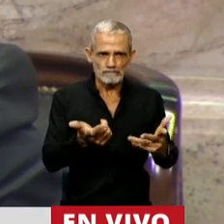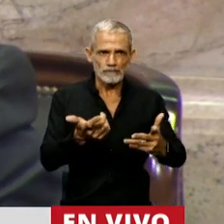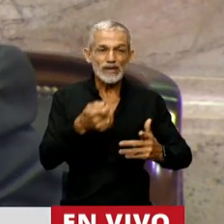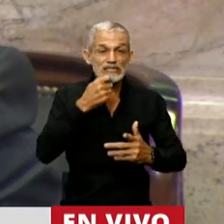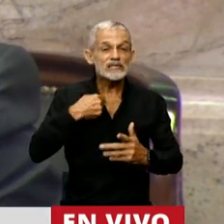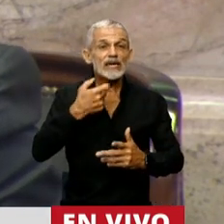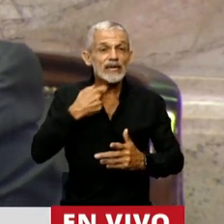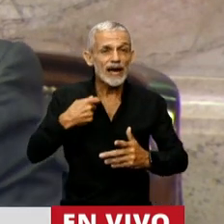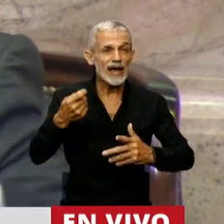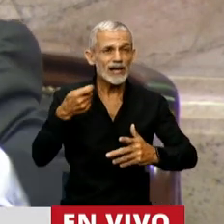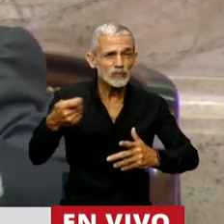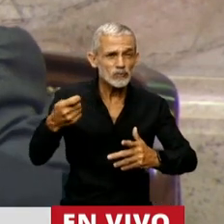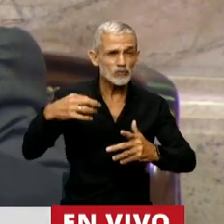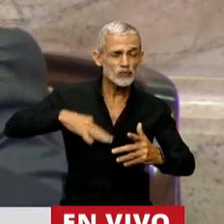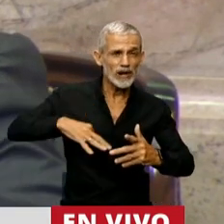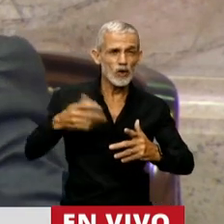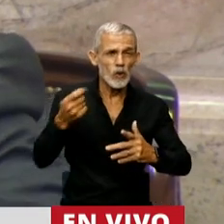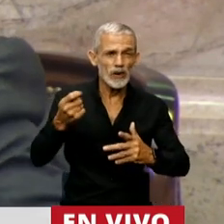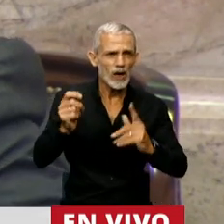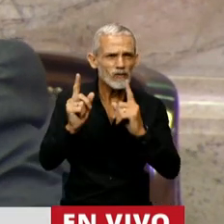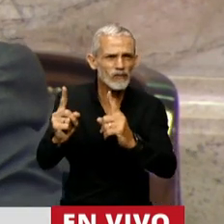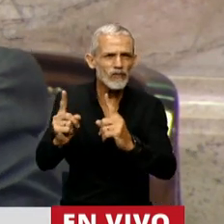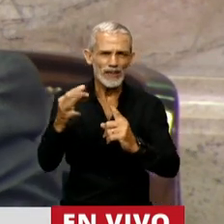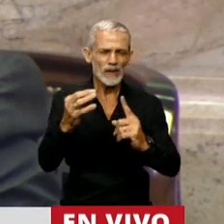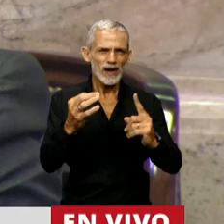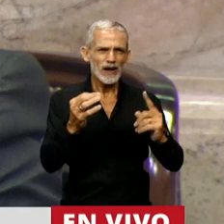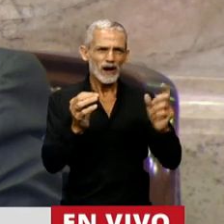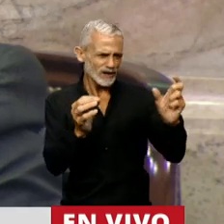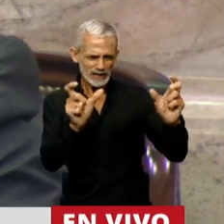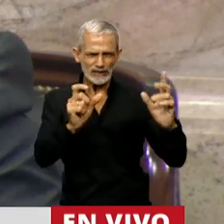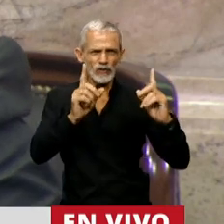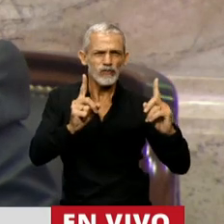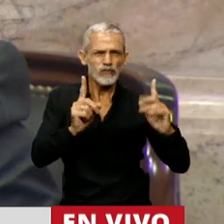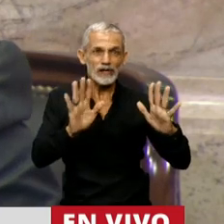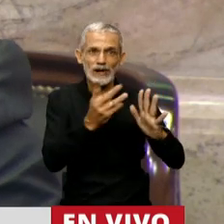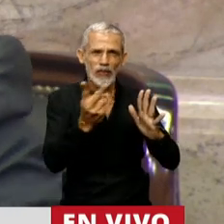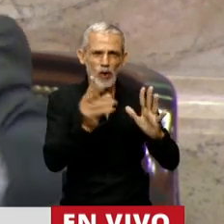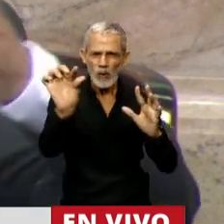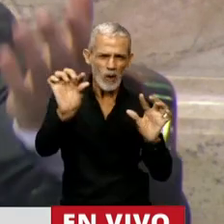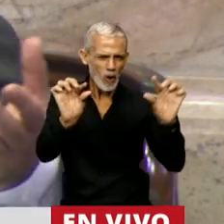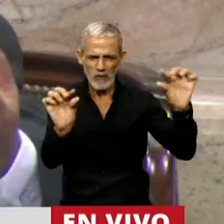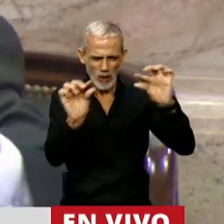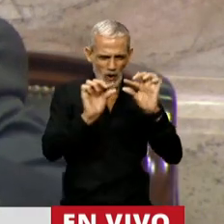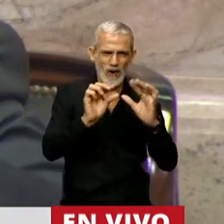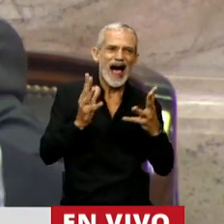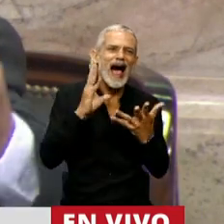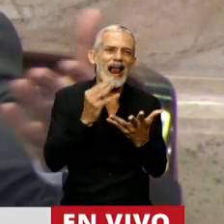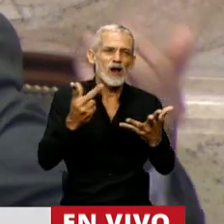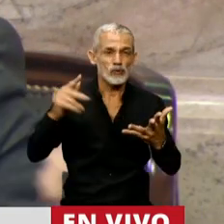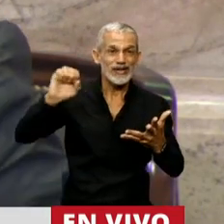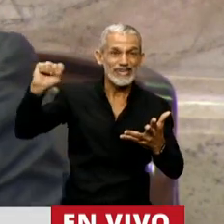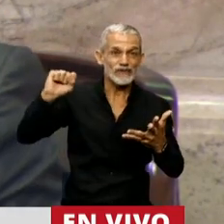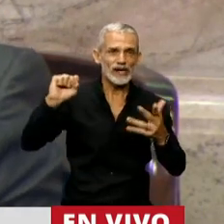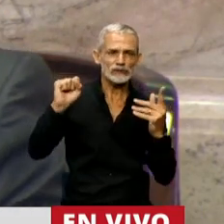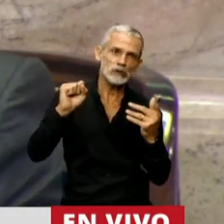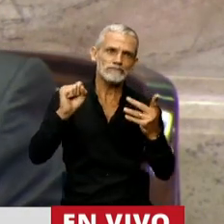de los jubilados, por lo menos podrían haber empalmado ambas fórmulas. Y en el corto plazo, en un contexto inflacionario,